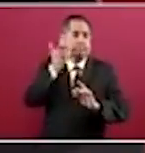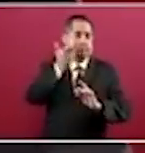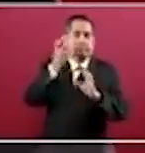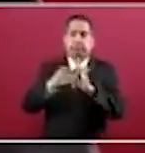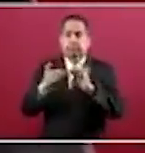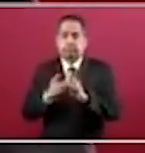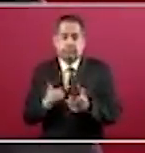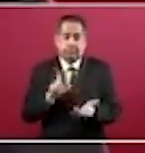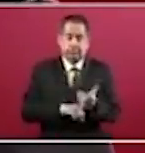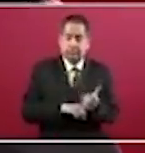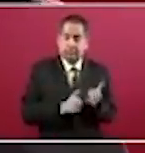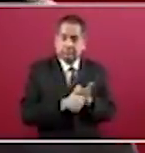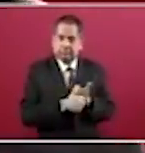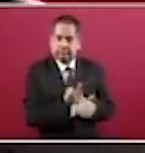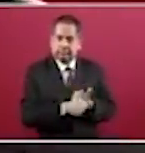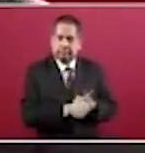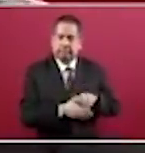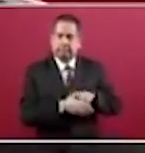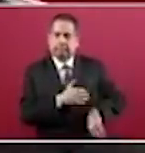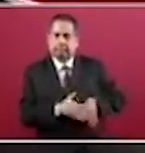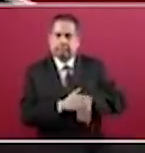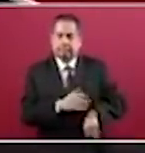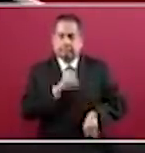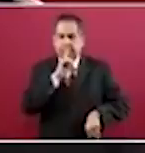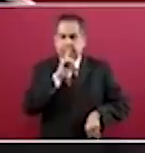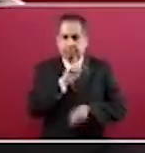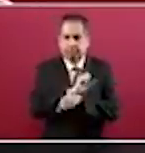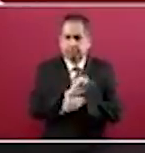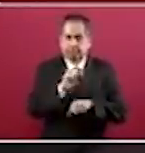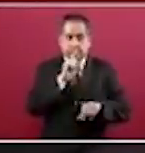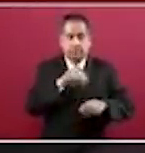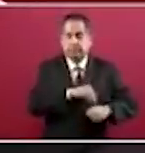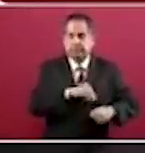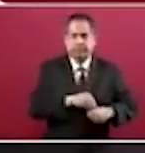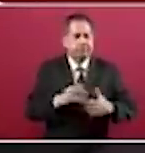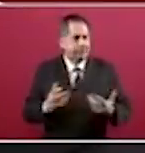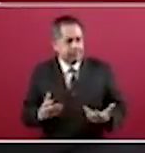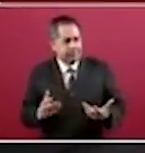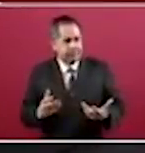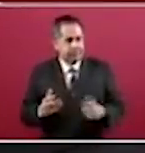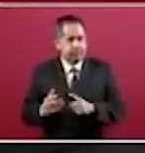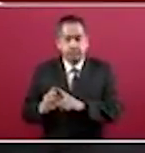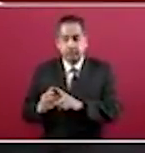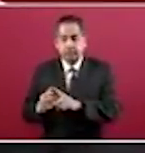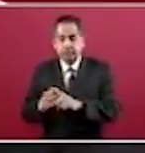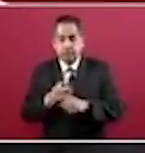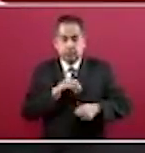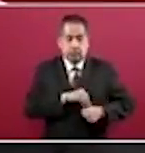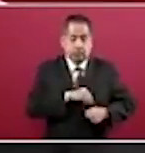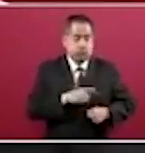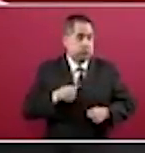y callaban como momia lo que no era